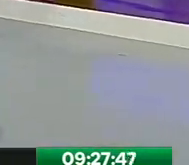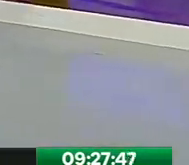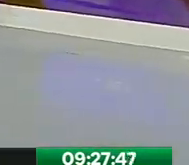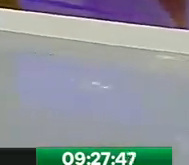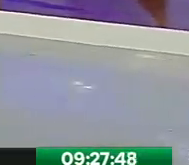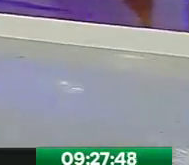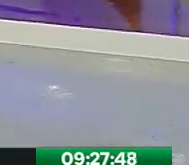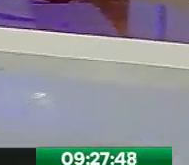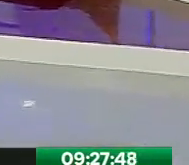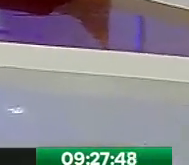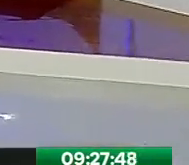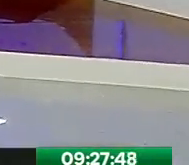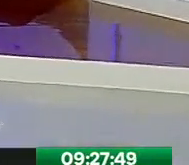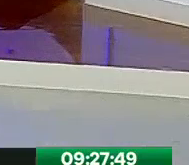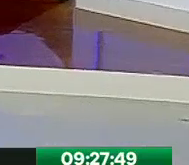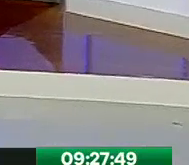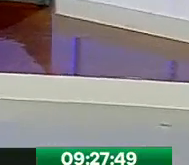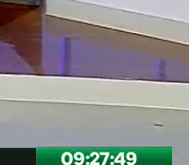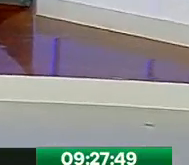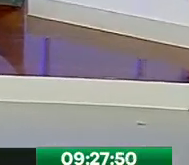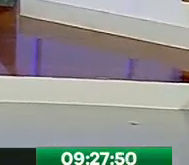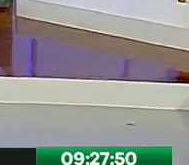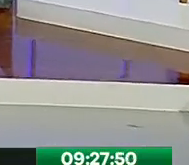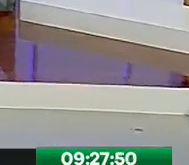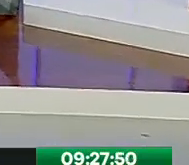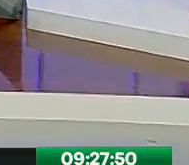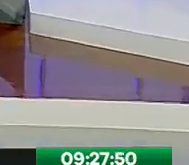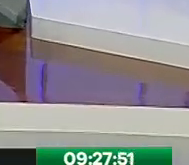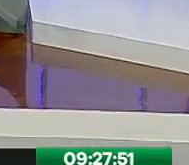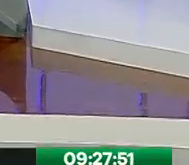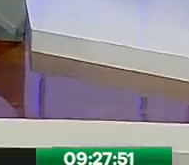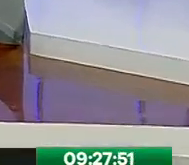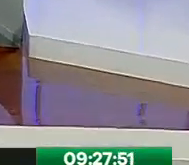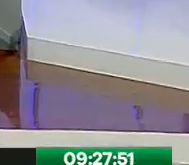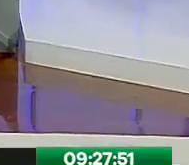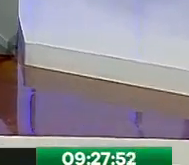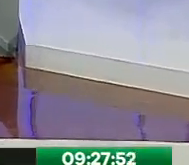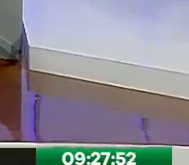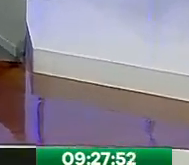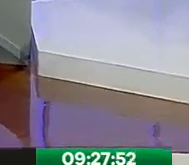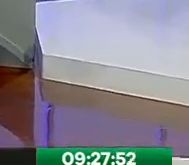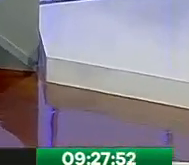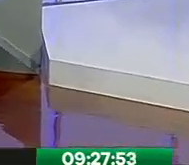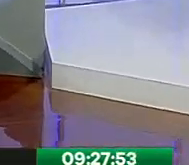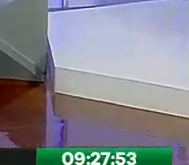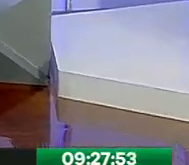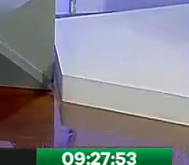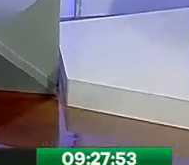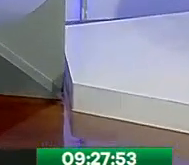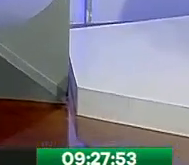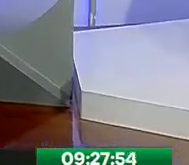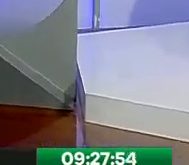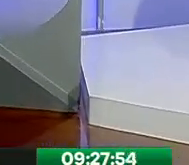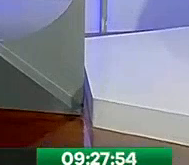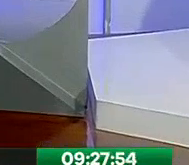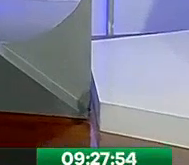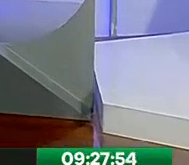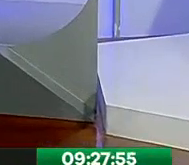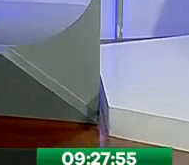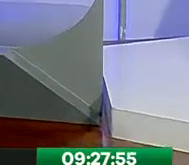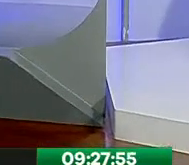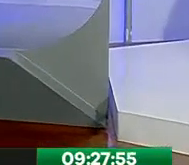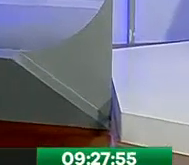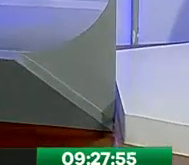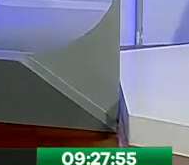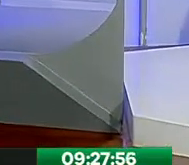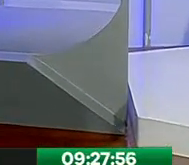con nuestro segmento donde pueden enviarnos todas sus denuncias, imágenes captadas en video, sin una foto, de inmediato. Así que nos pueden seguir